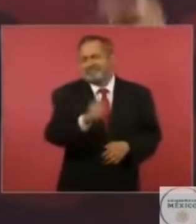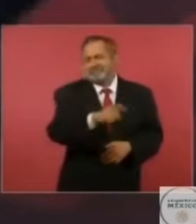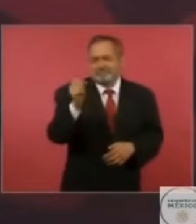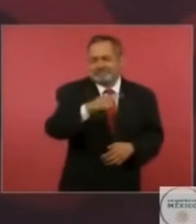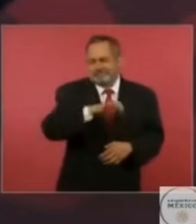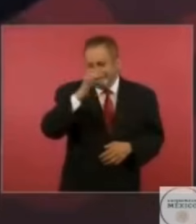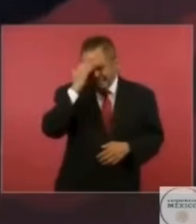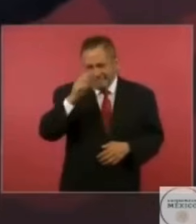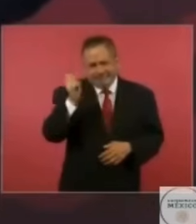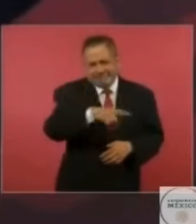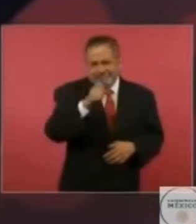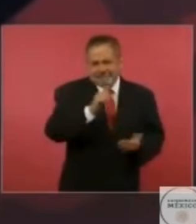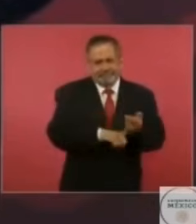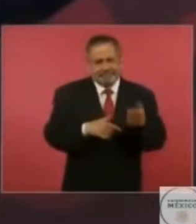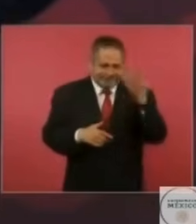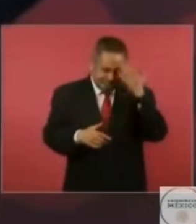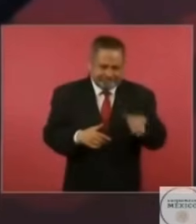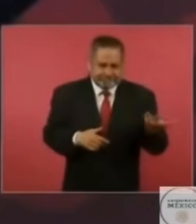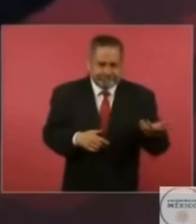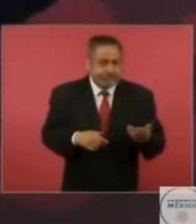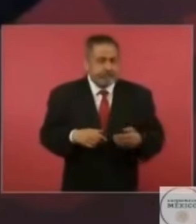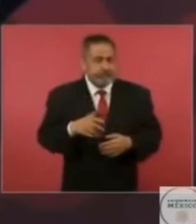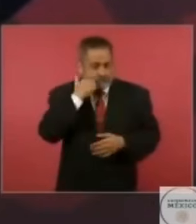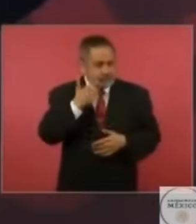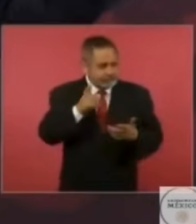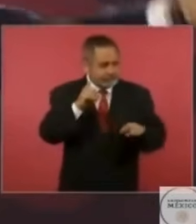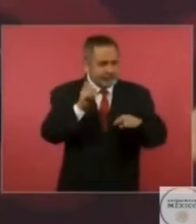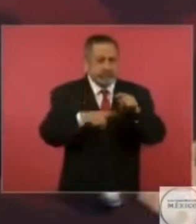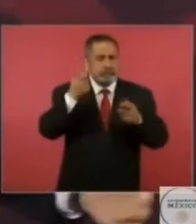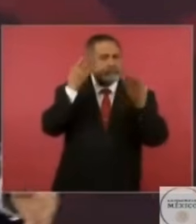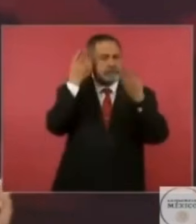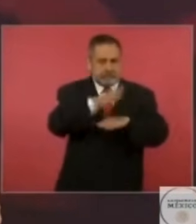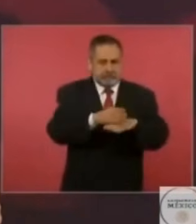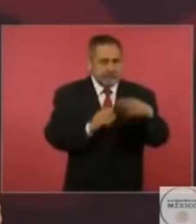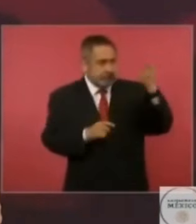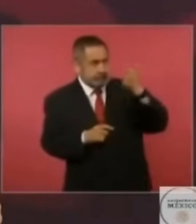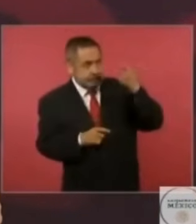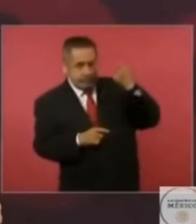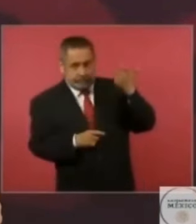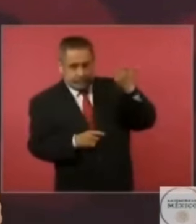porque lo que se estaba buscando era que se cancelaran esos fideicomisos